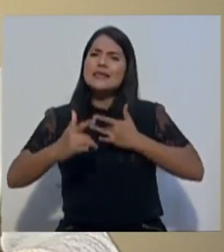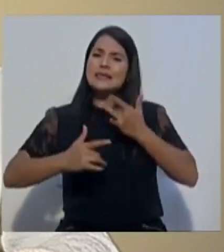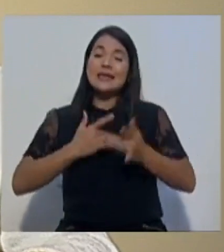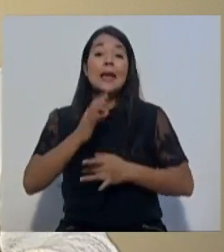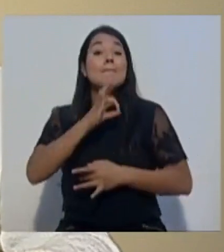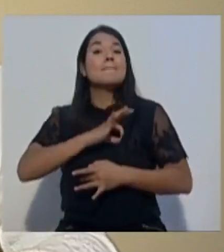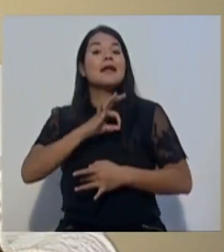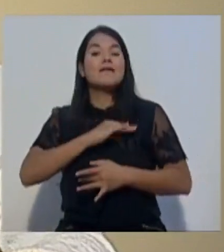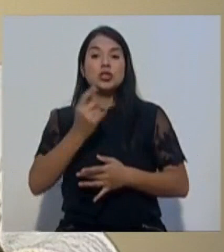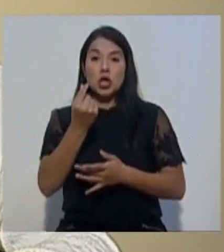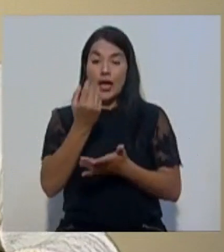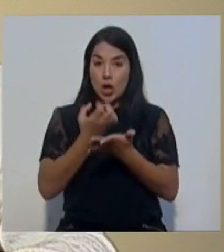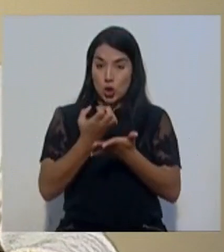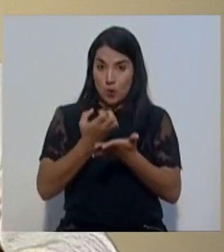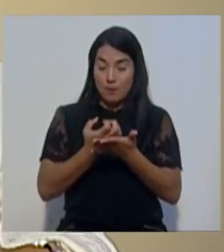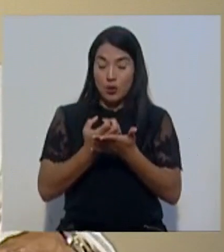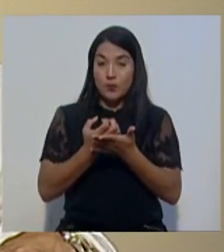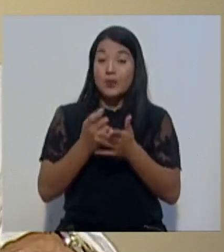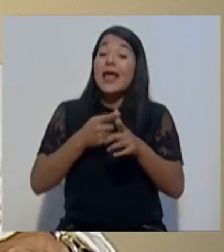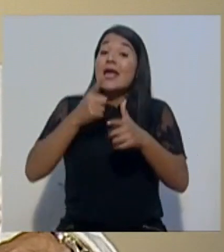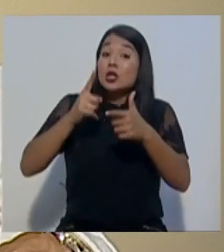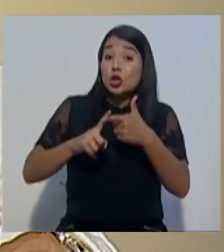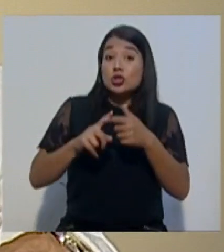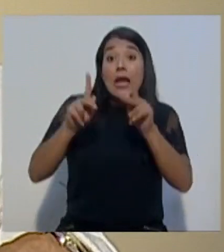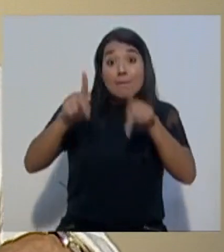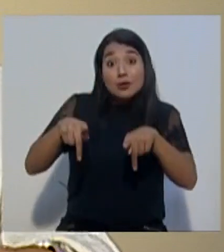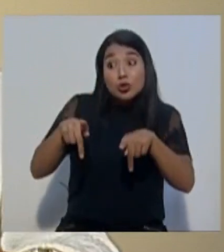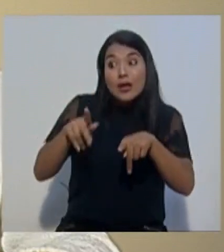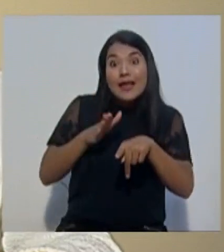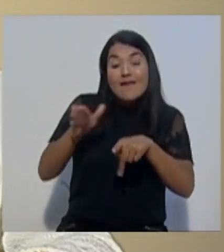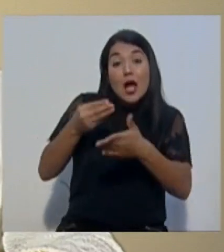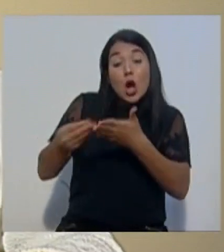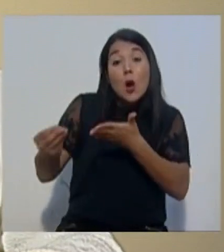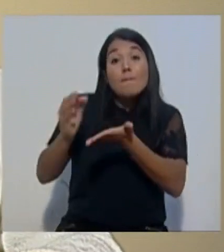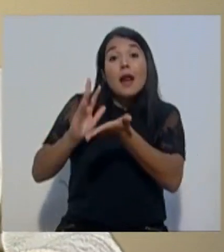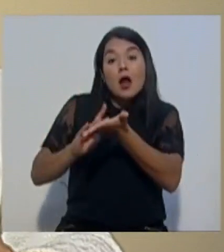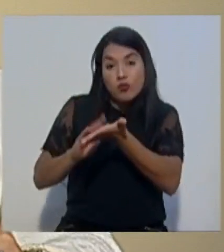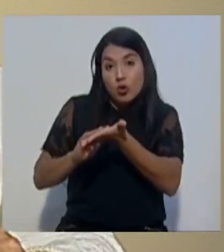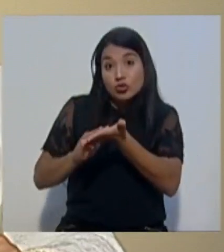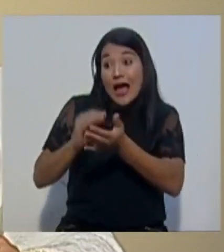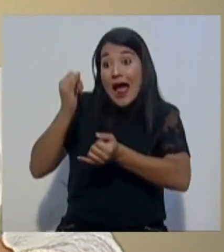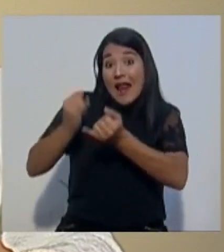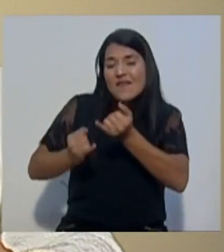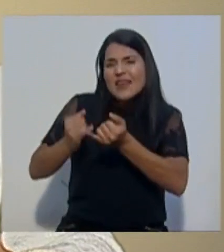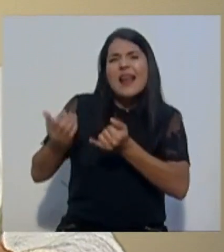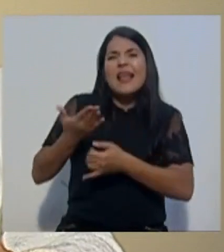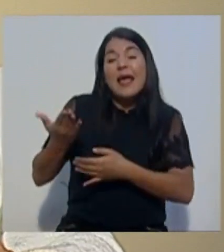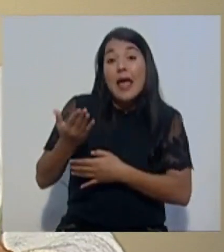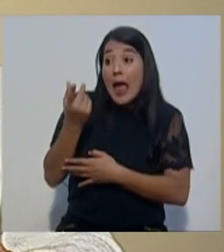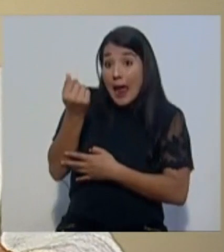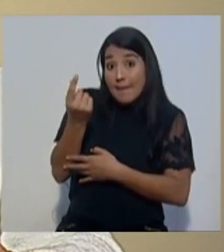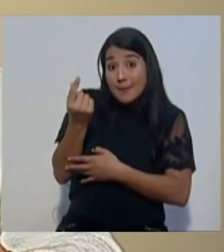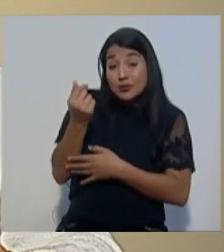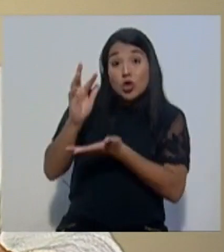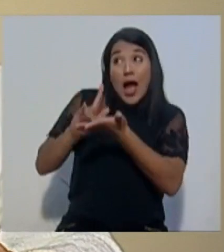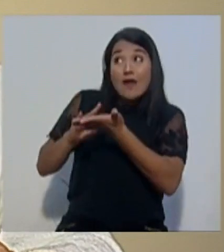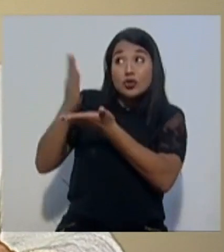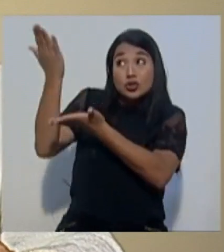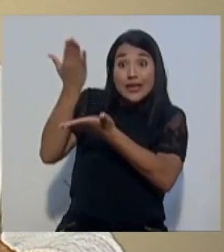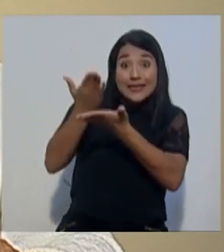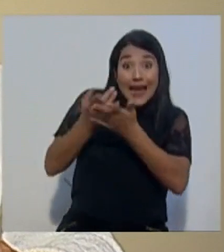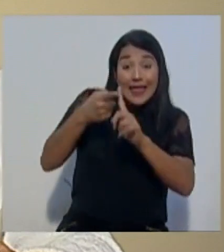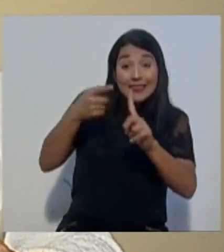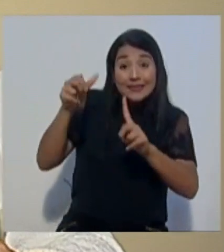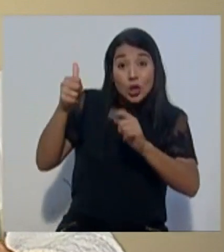beneficio económico de eso. Entonces, a la persona consumidora se le traduce en que el precio del arroz importado,